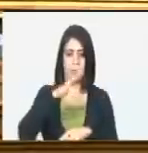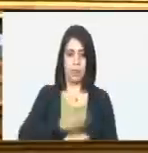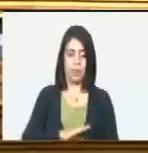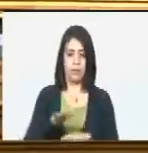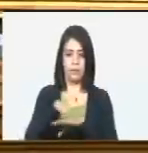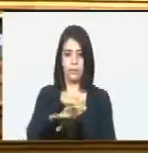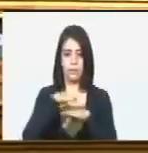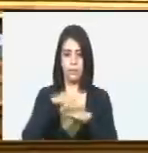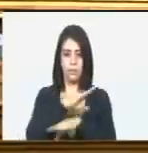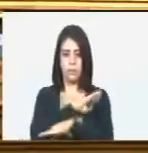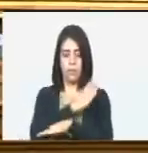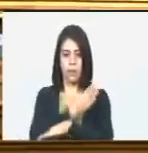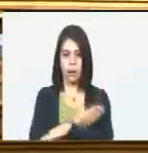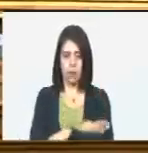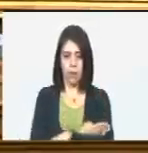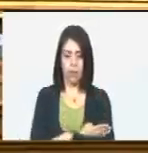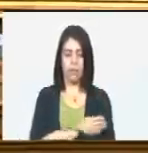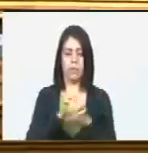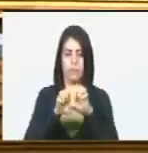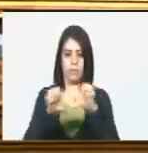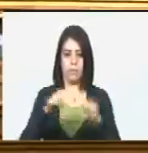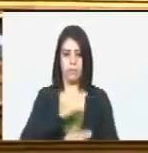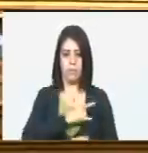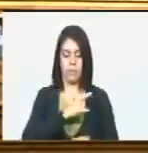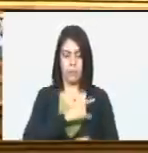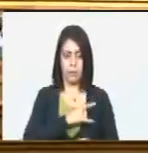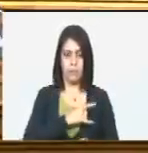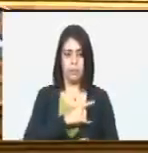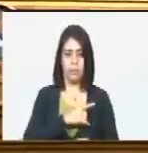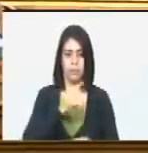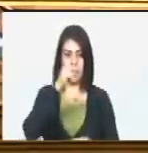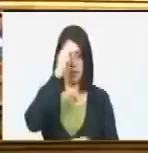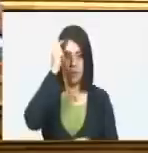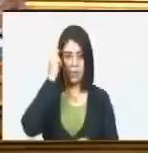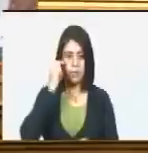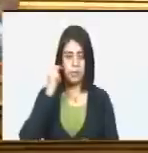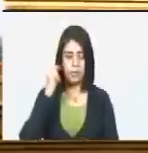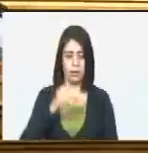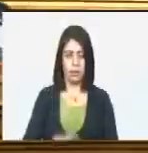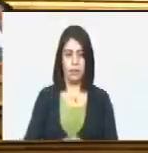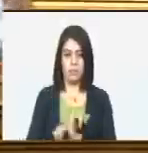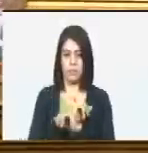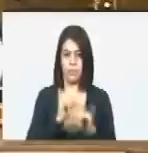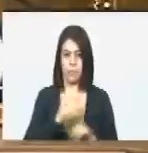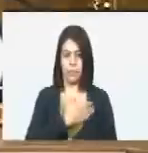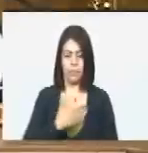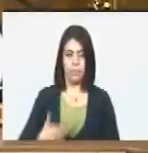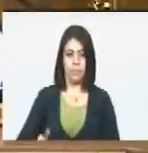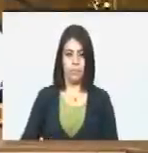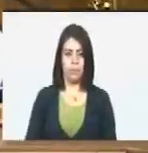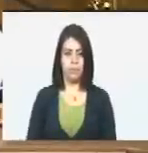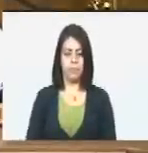Poder Popular para la Educación Universitaria, Tibisay Lucena Ramírez. Es todo, ciudadano presidente.